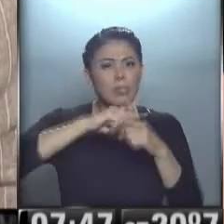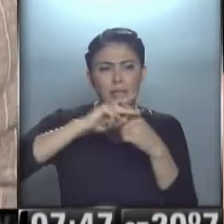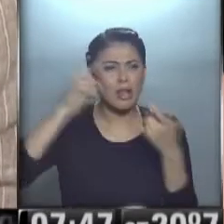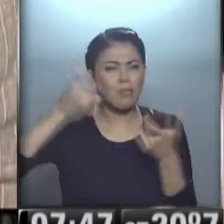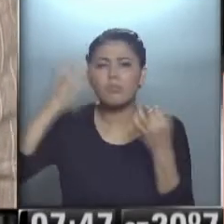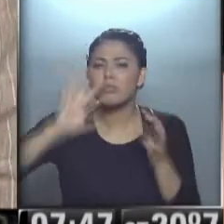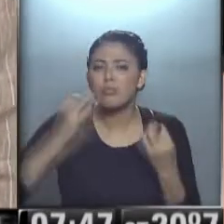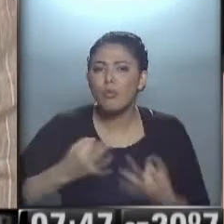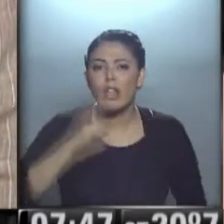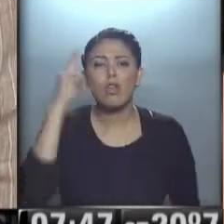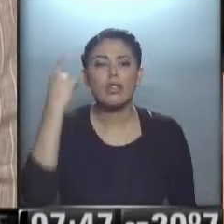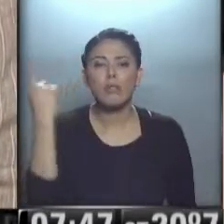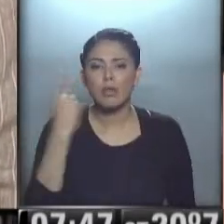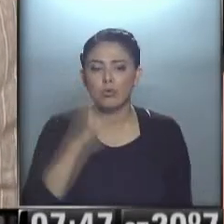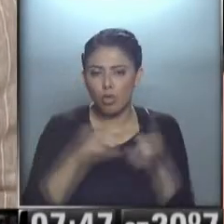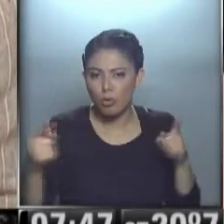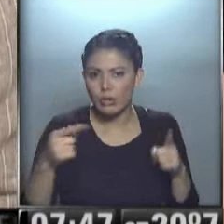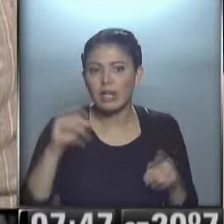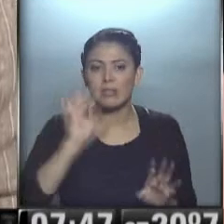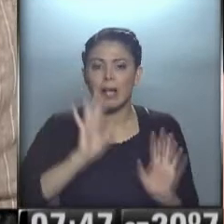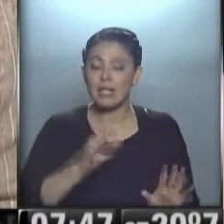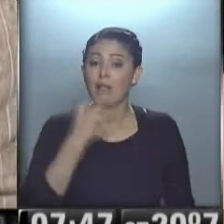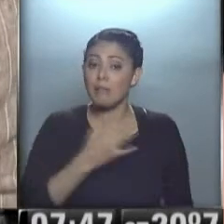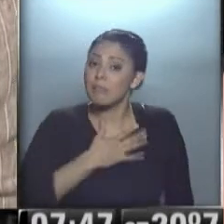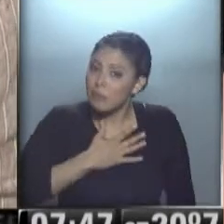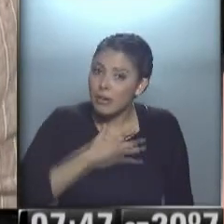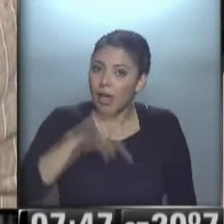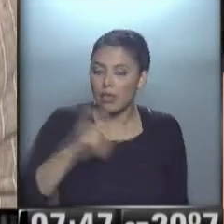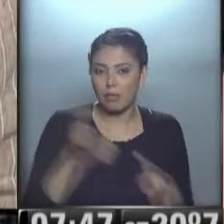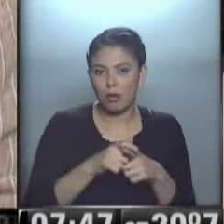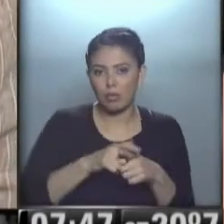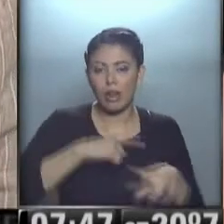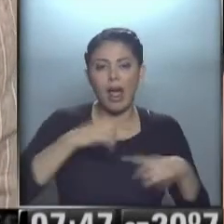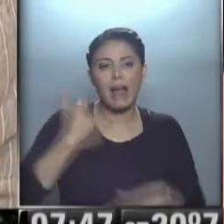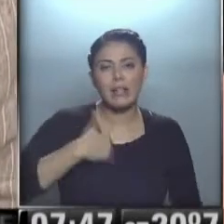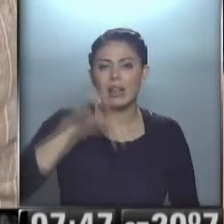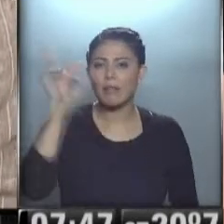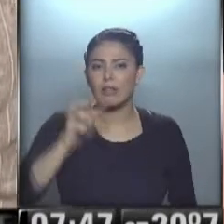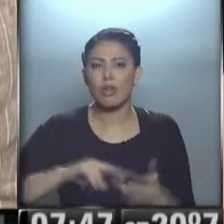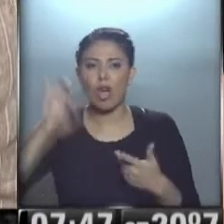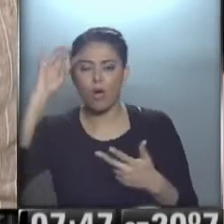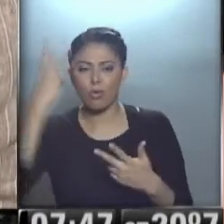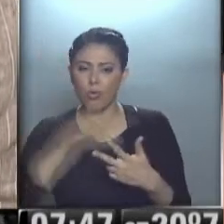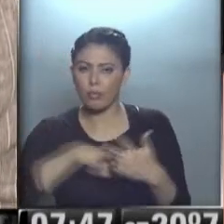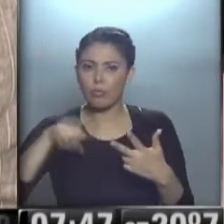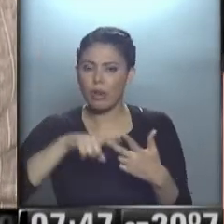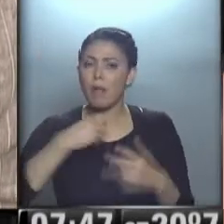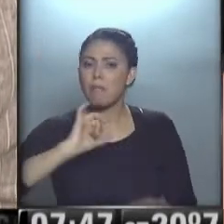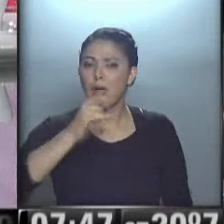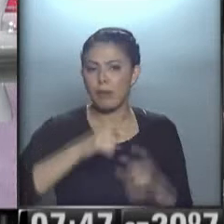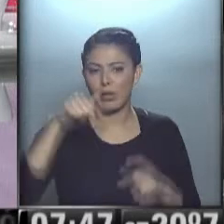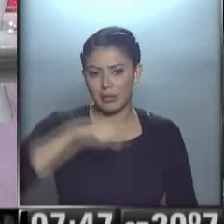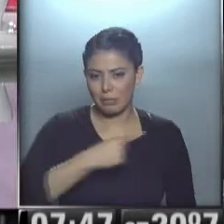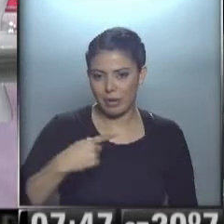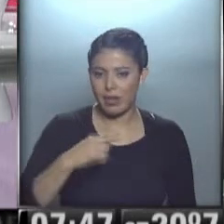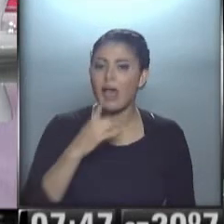en tan solo 92 minutos. Se llama Esclavo de Dios. Definitivamente, para mí, esta coproducción argentina-venezolana-uruguaya, uno de los mejores estrenos de esta semana.